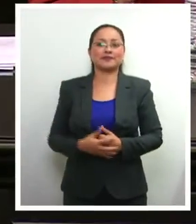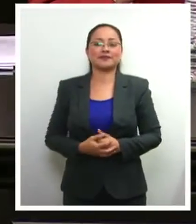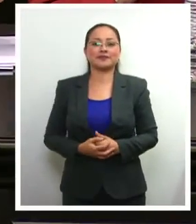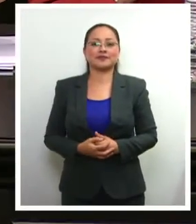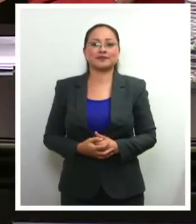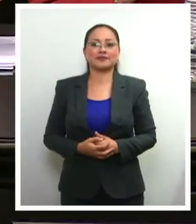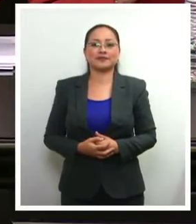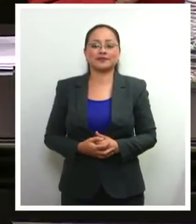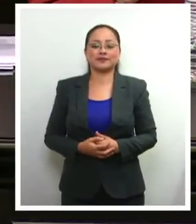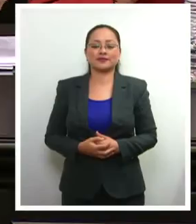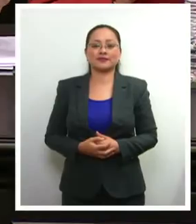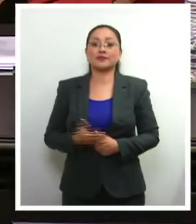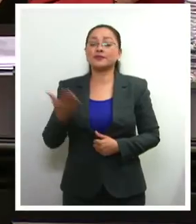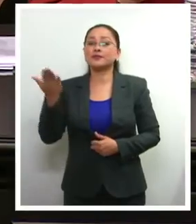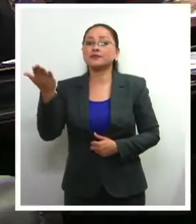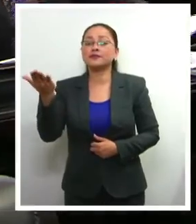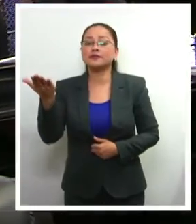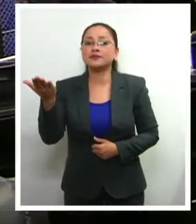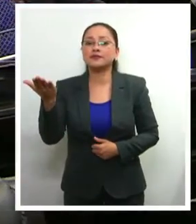¿El qué era?